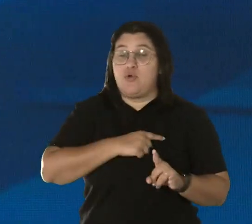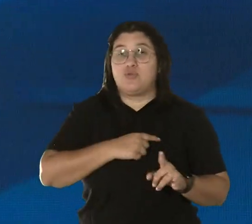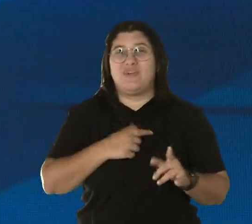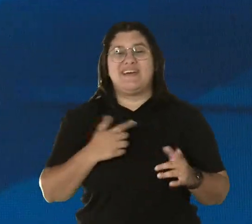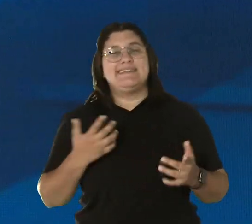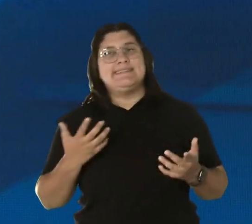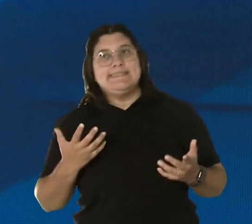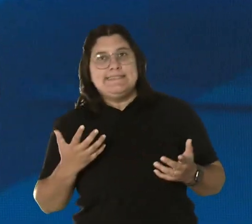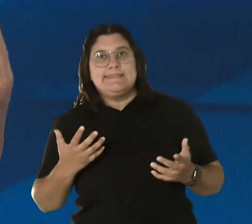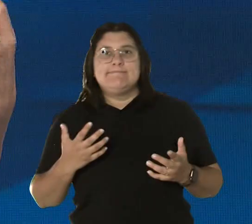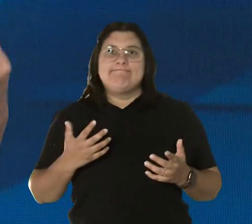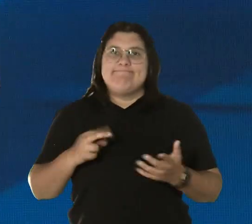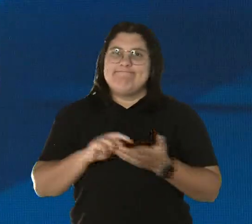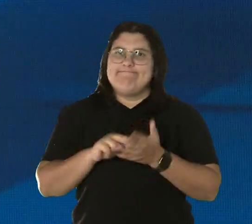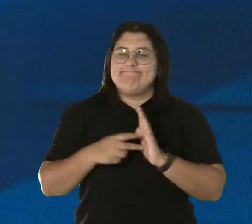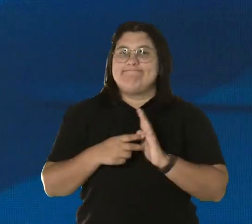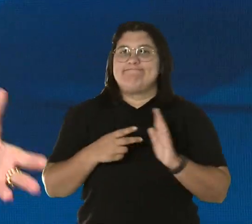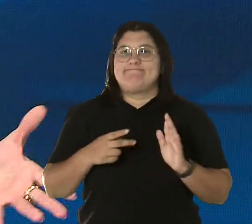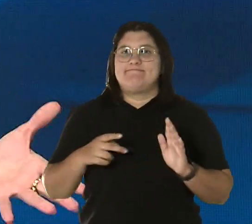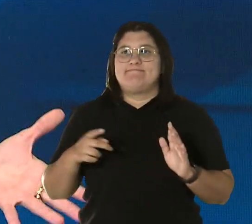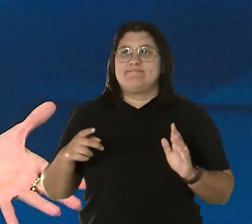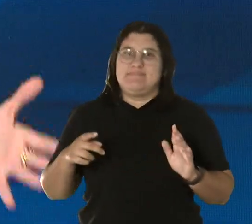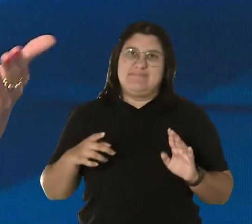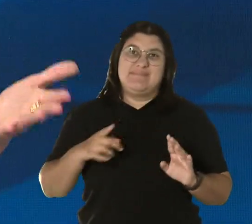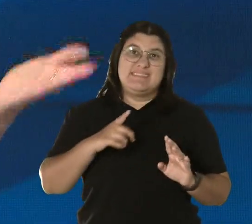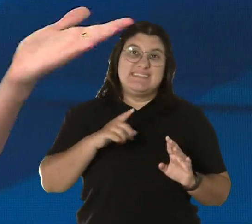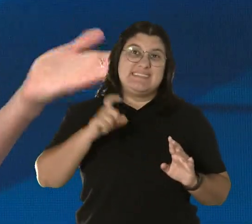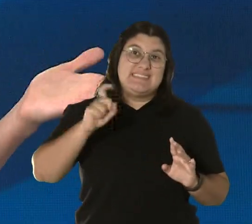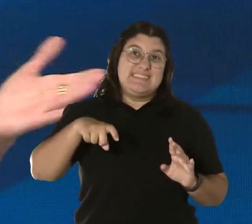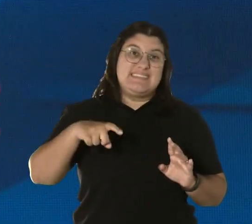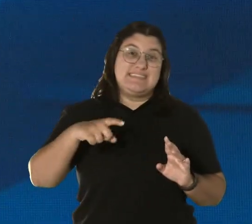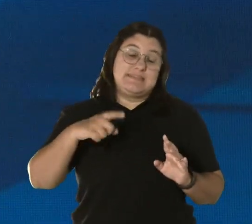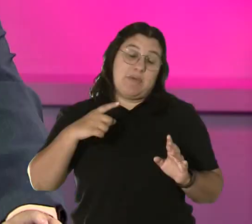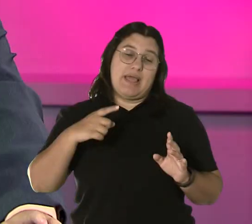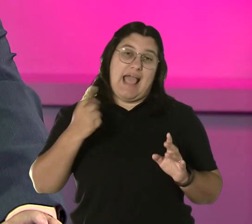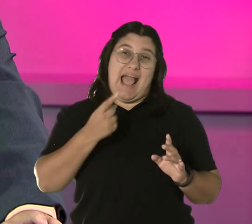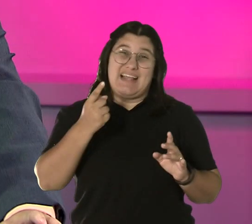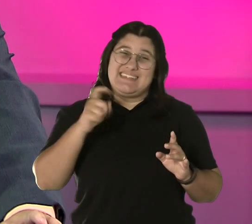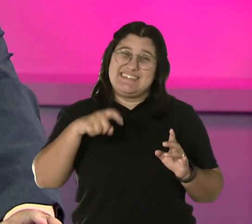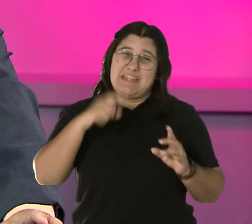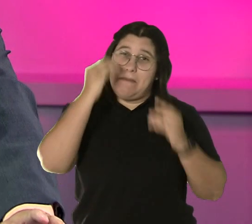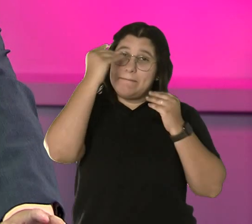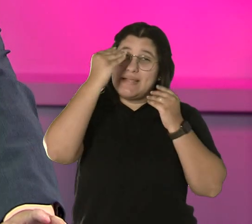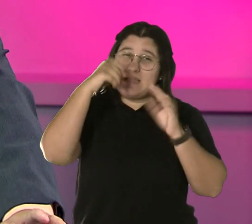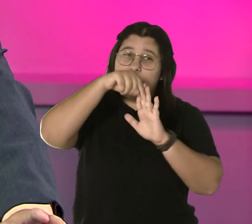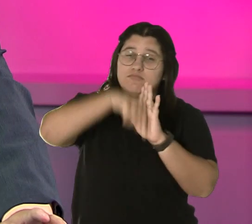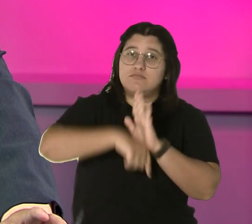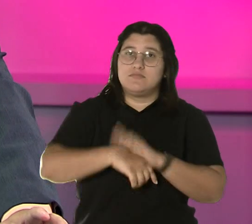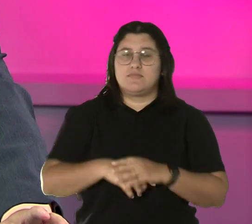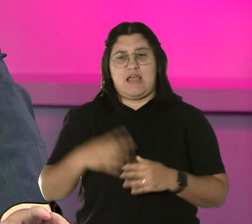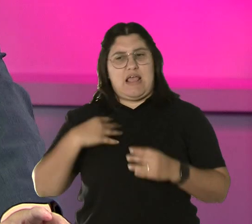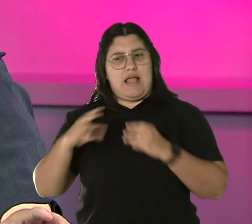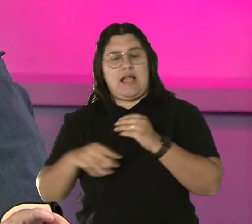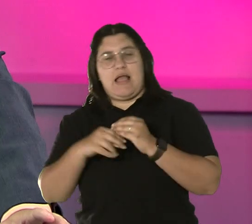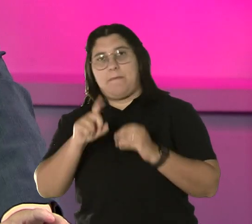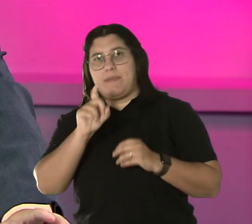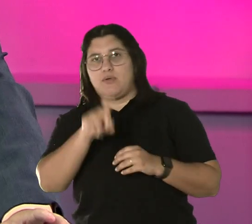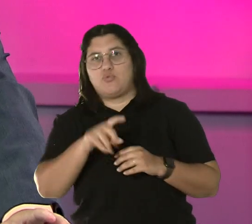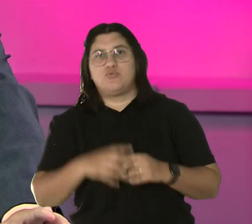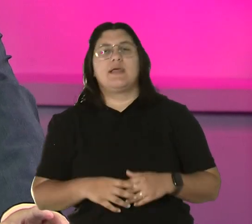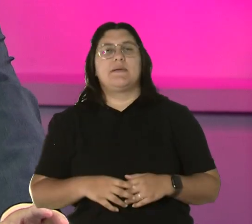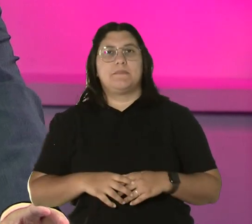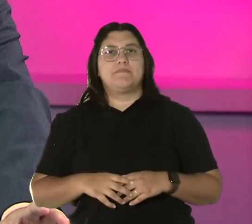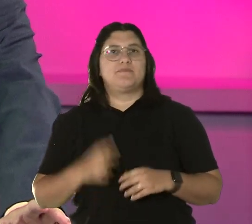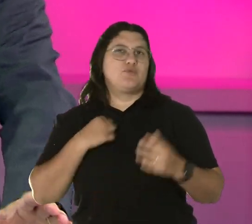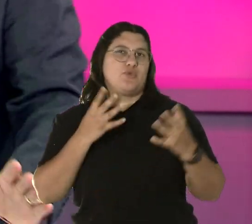Así que es algo que nuevamente se tiene que atender de una manera inteligente. Entonces esto me lleva a formular la siguiente pregunta. Yo creo que me